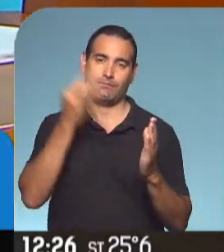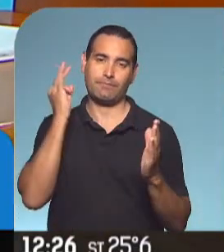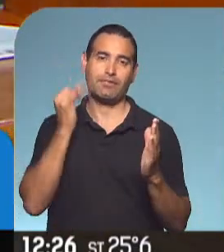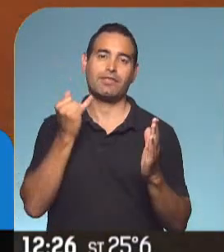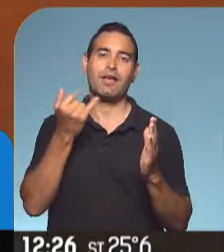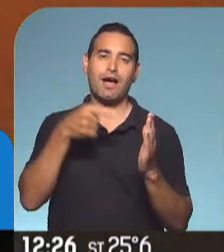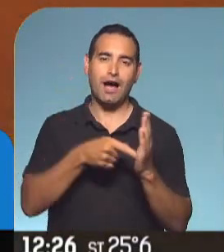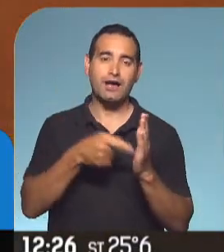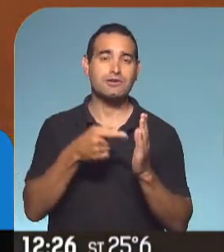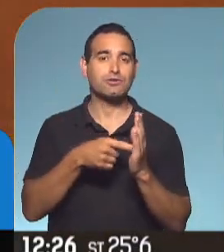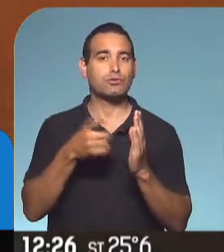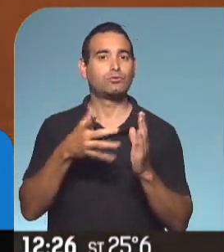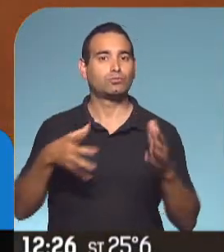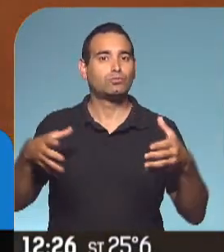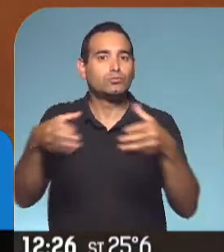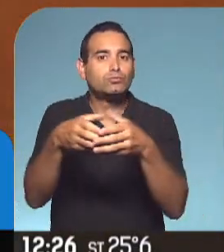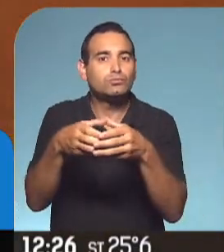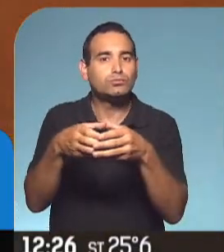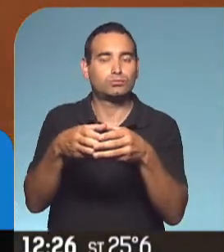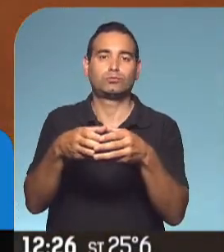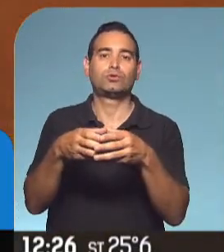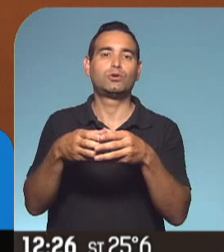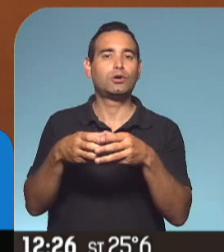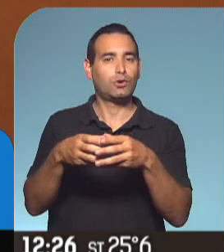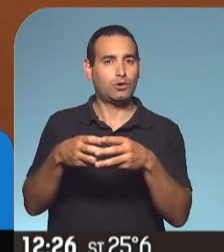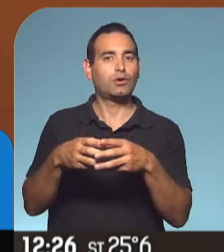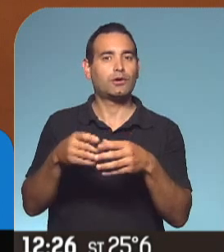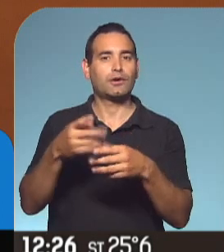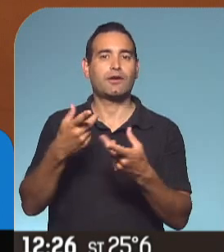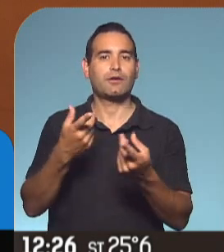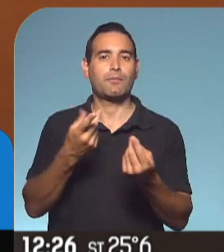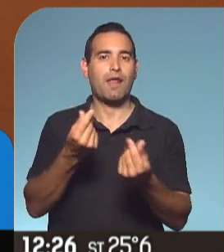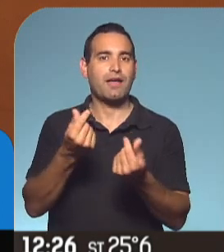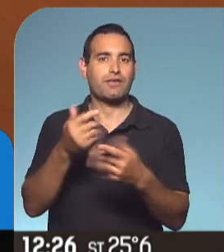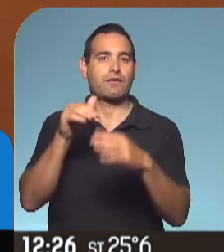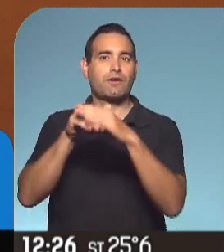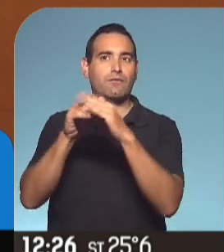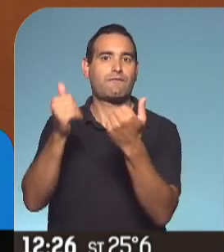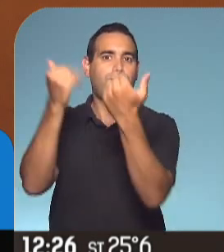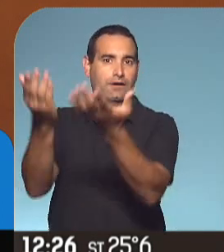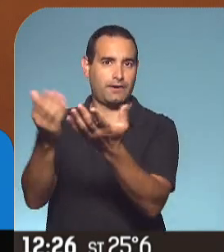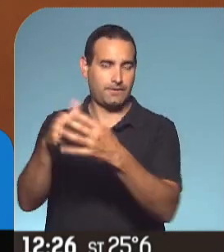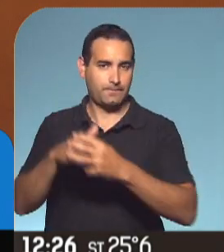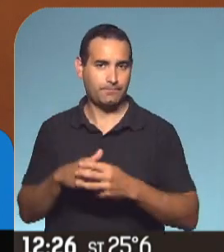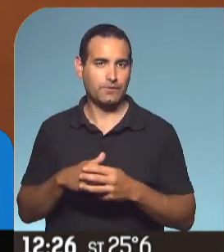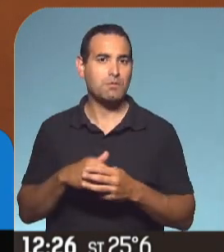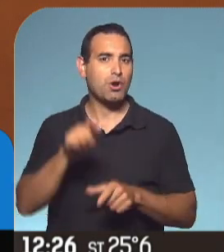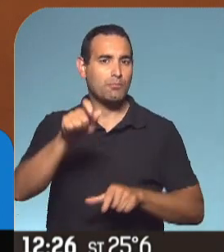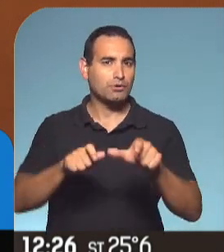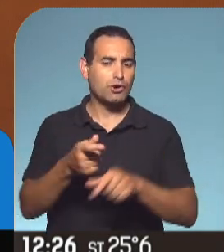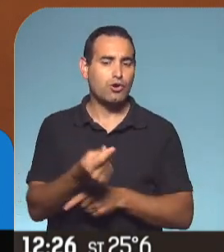una concentración muy fuerte de esa salida en muy pocos compradores. Sí, Entonces, lo que